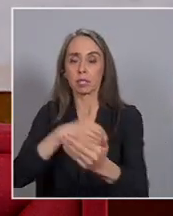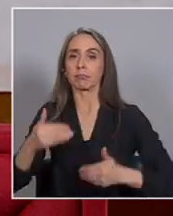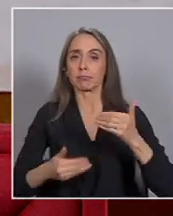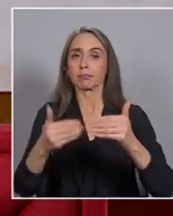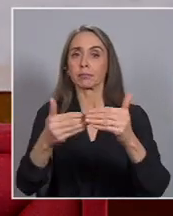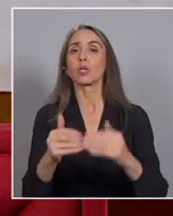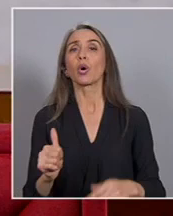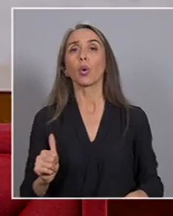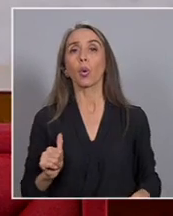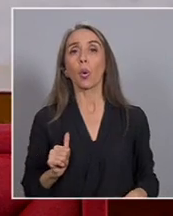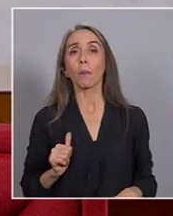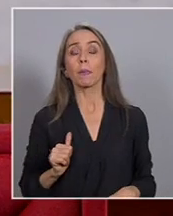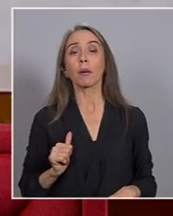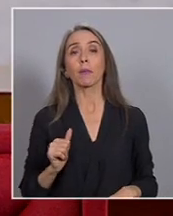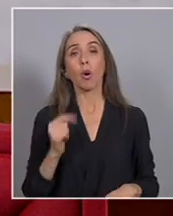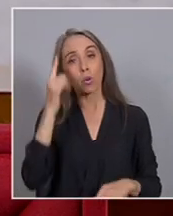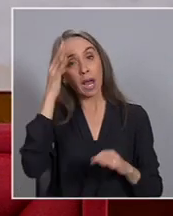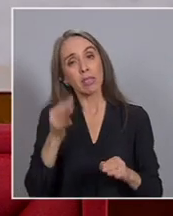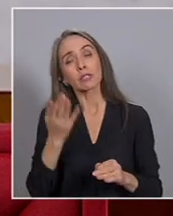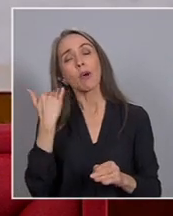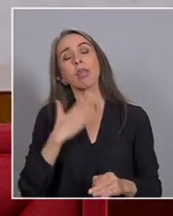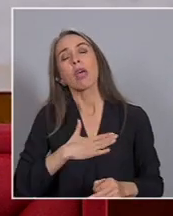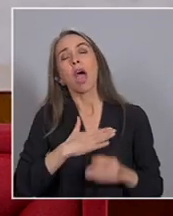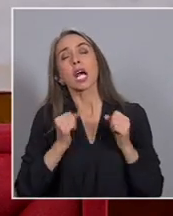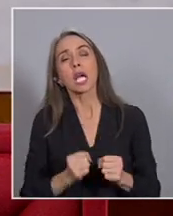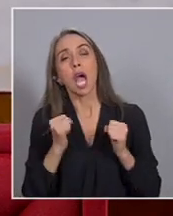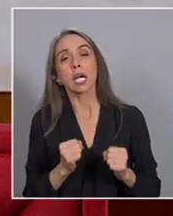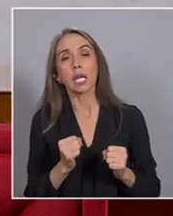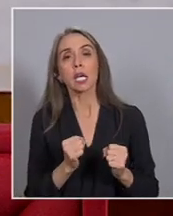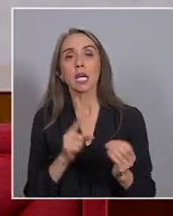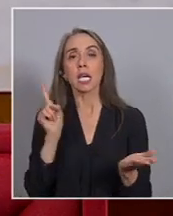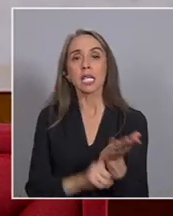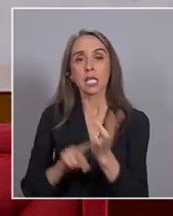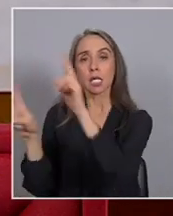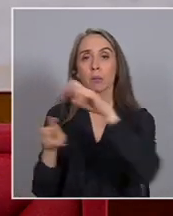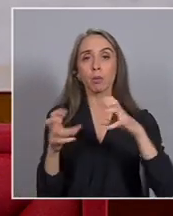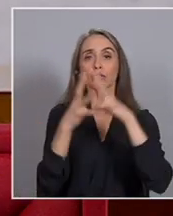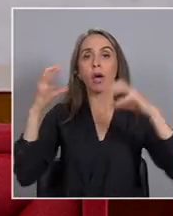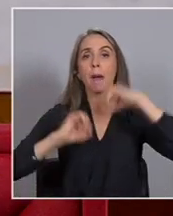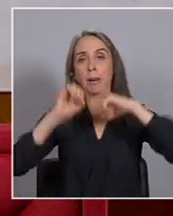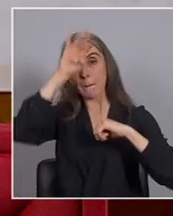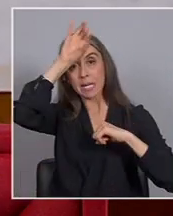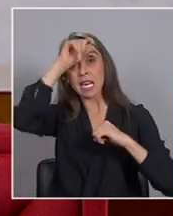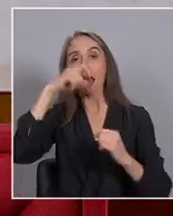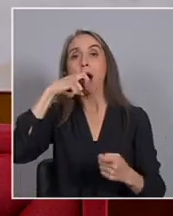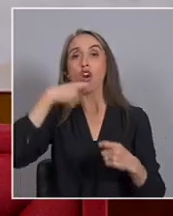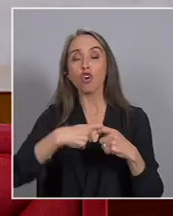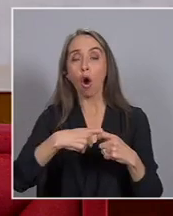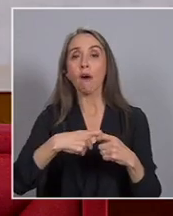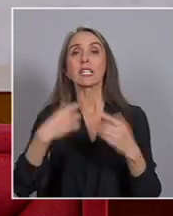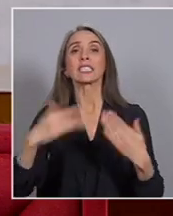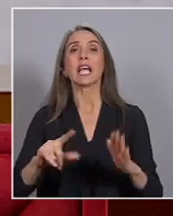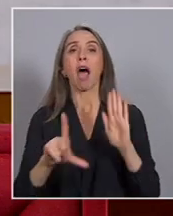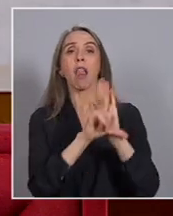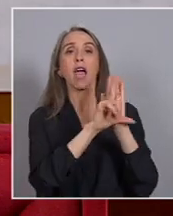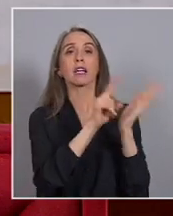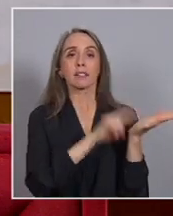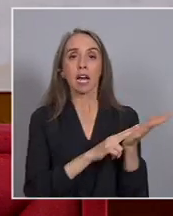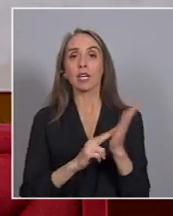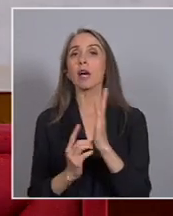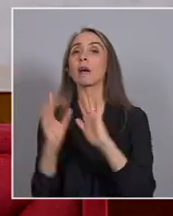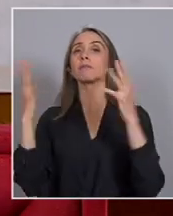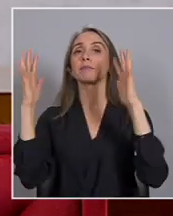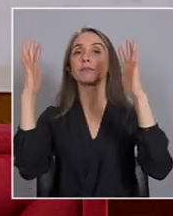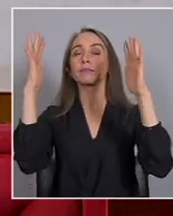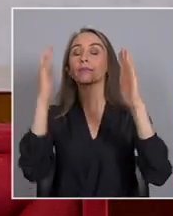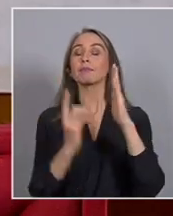Cumplimos con una medida largamente anhelada. El royalty de la gran minería del cobre hoy es una realidad y es desarrollo, es